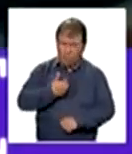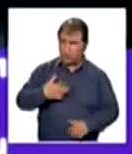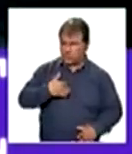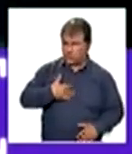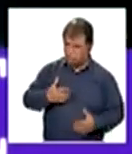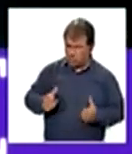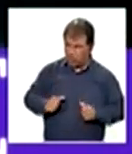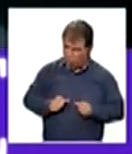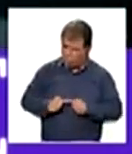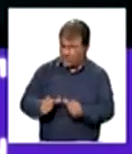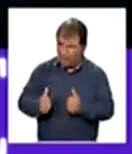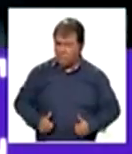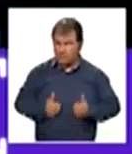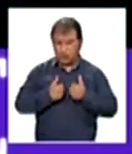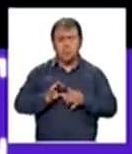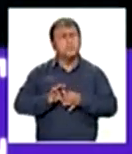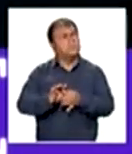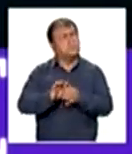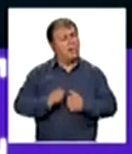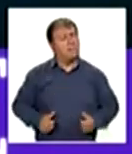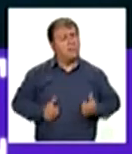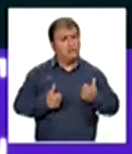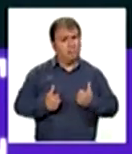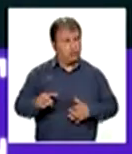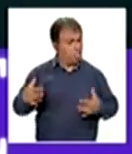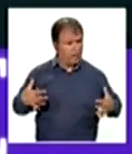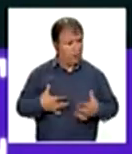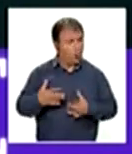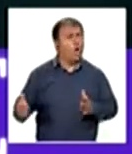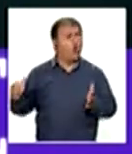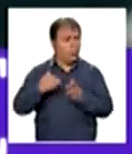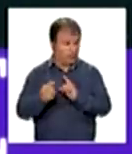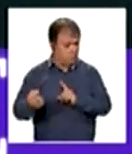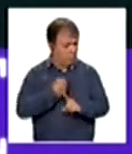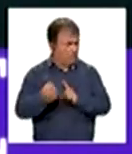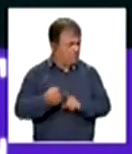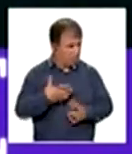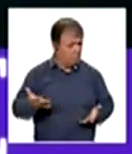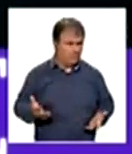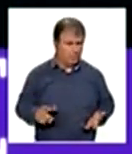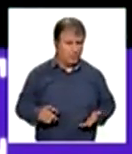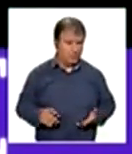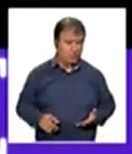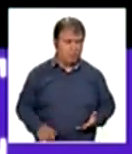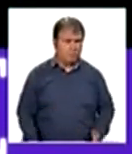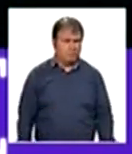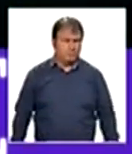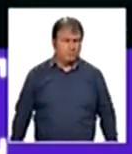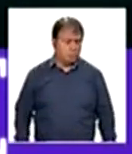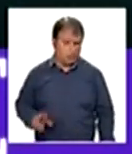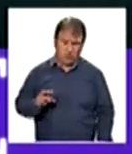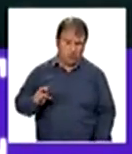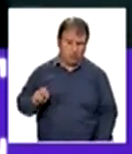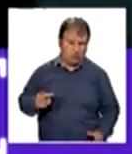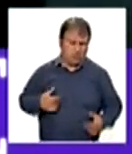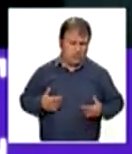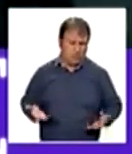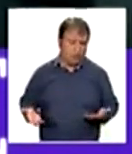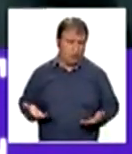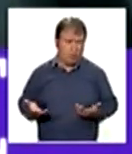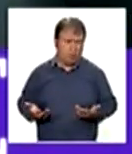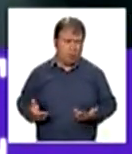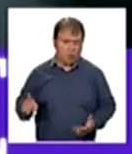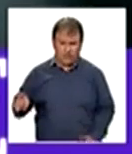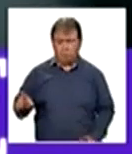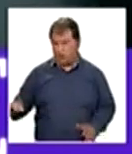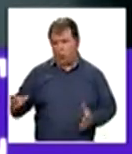seguir viviendo con él? Sí, voy a seguir. ¿No tienes miedo que te vuelva a hacer otras cosas peores? No puede ser, porque no es